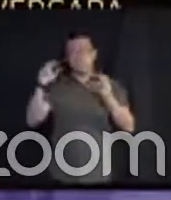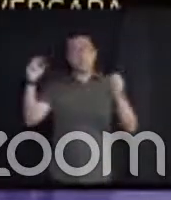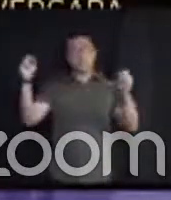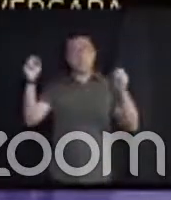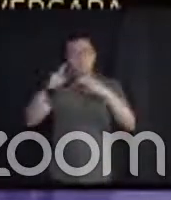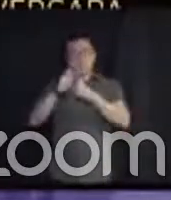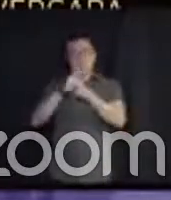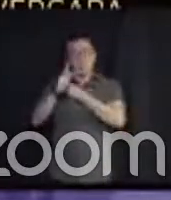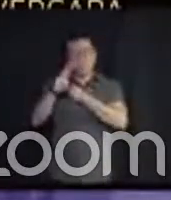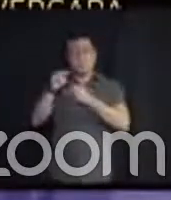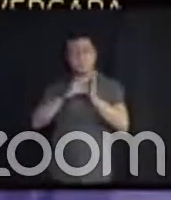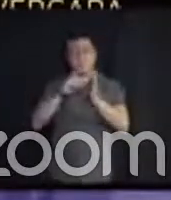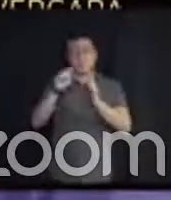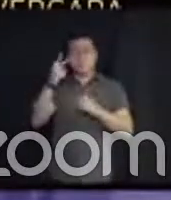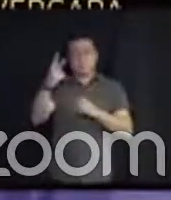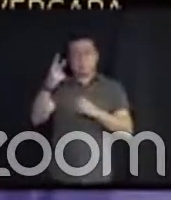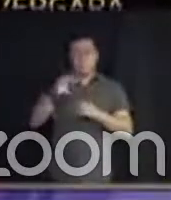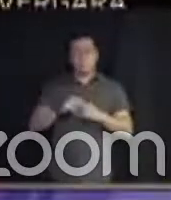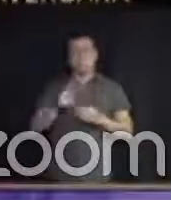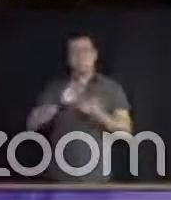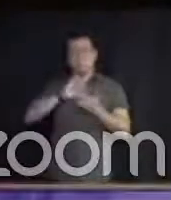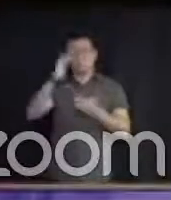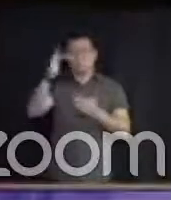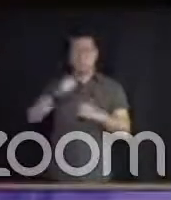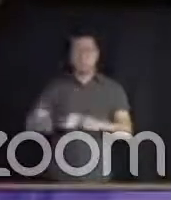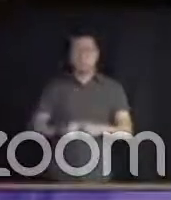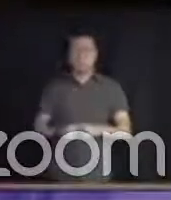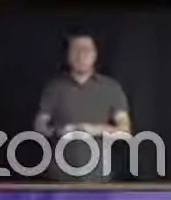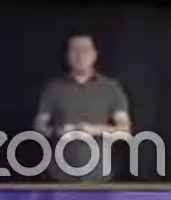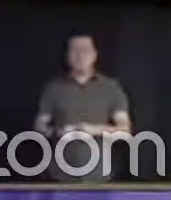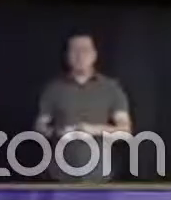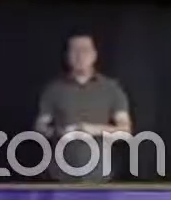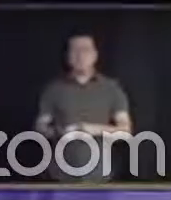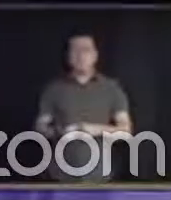super Masterclass Gala Ceitú. Gracias.